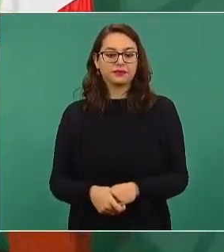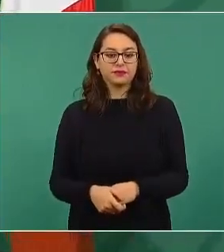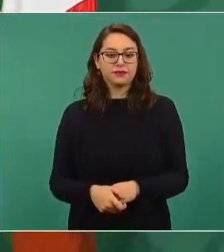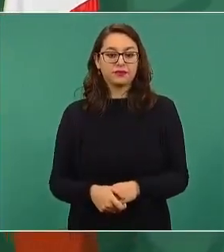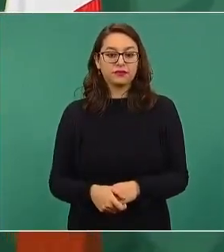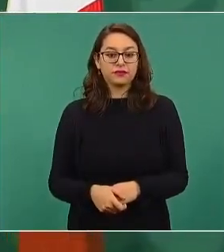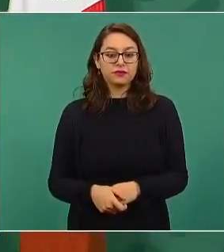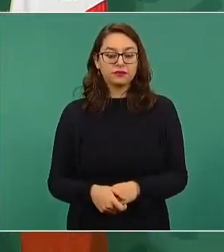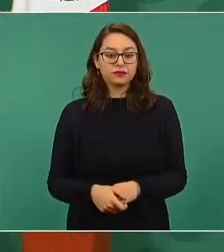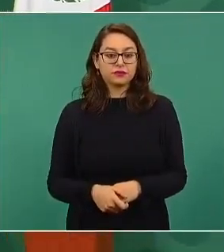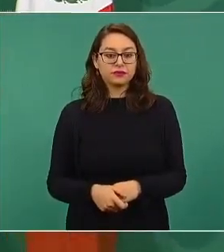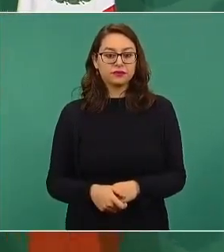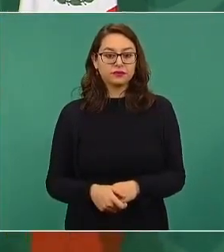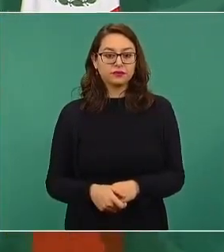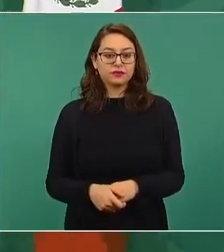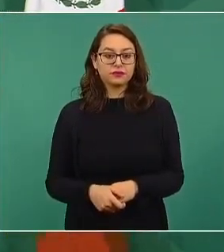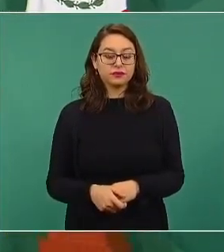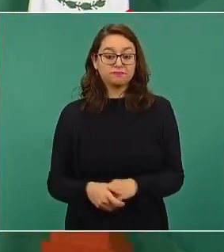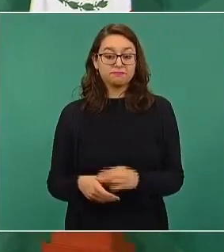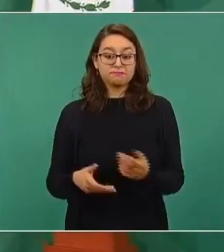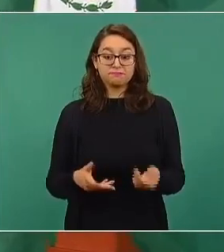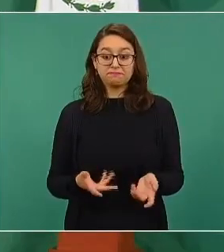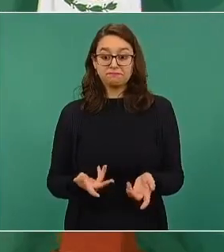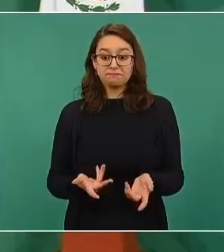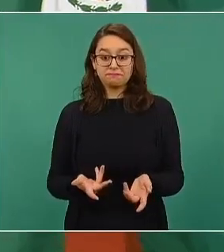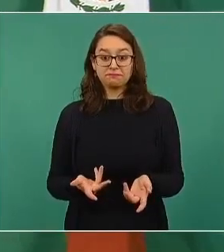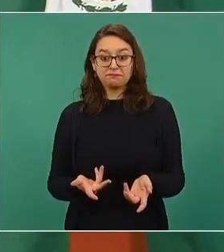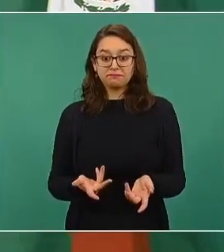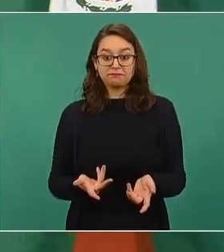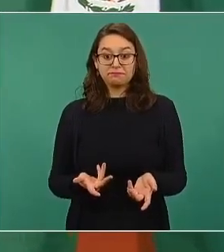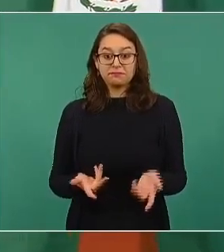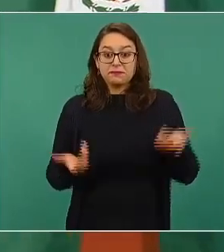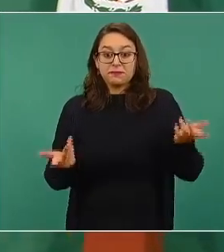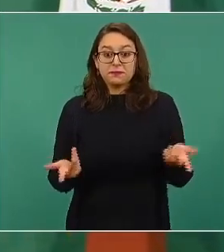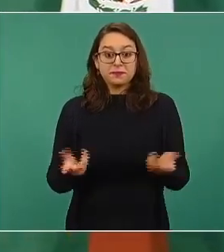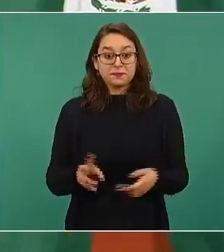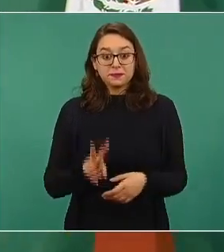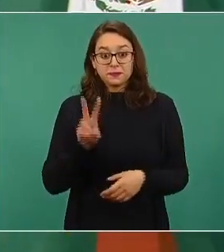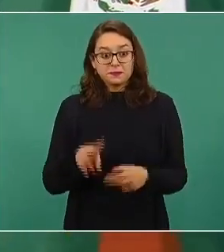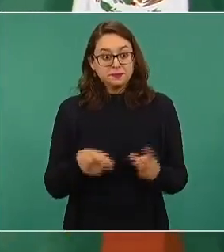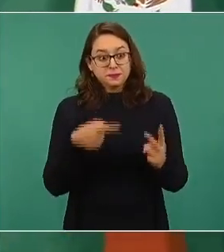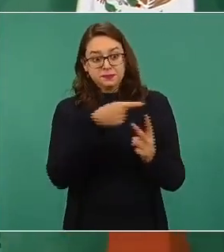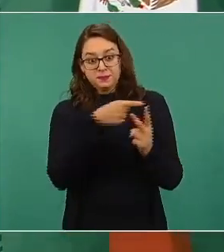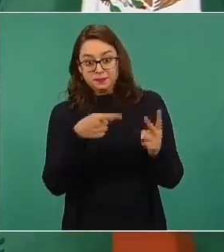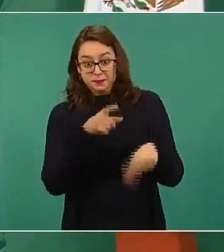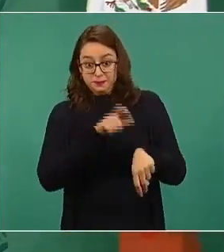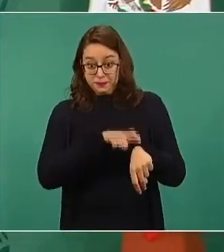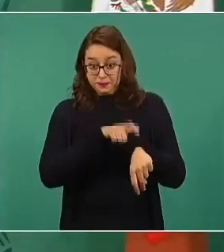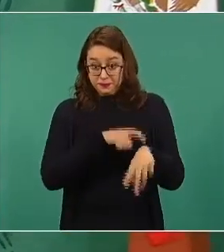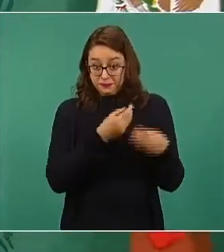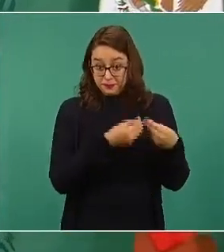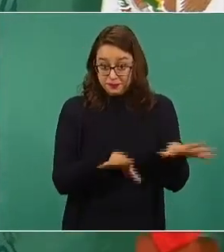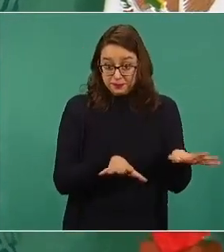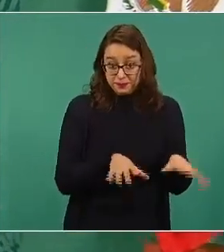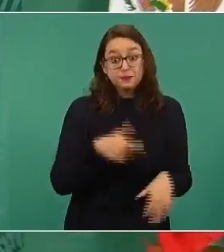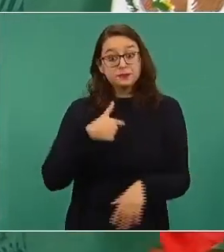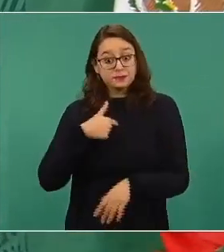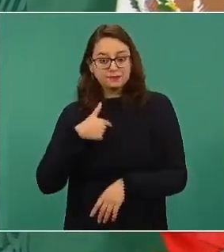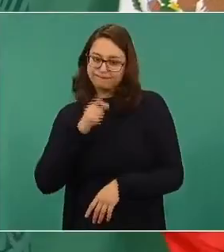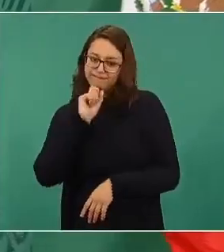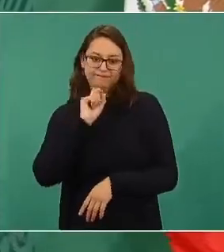porque pues ellos no están para perder el tiempo, ni